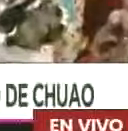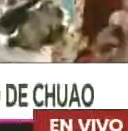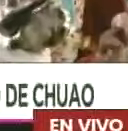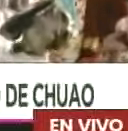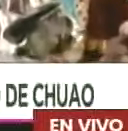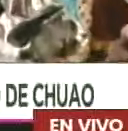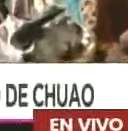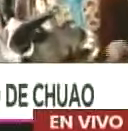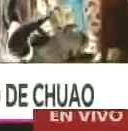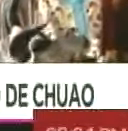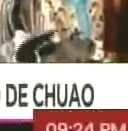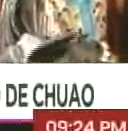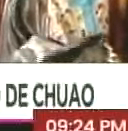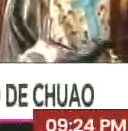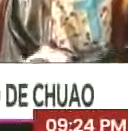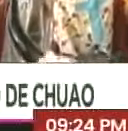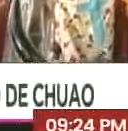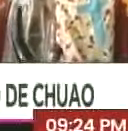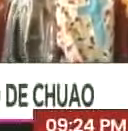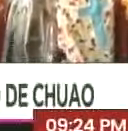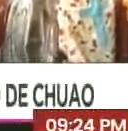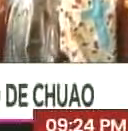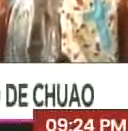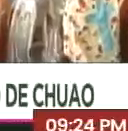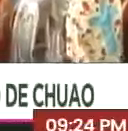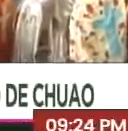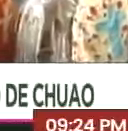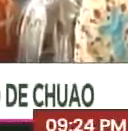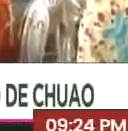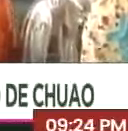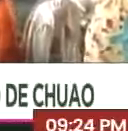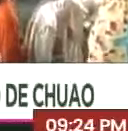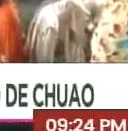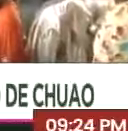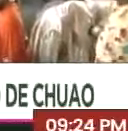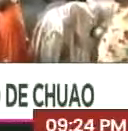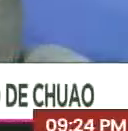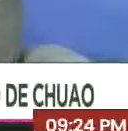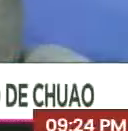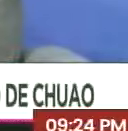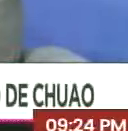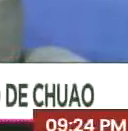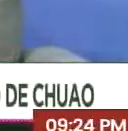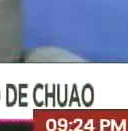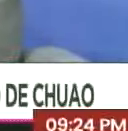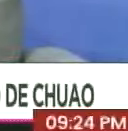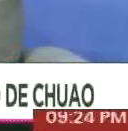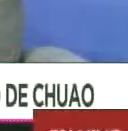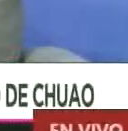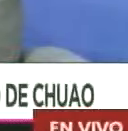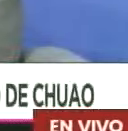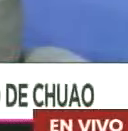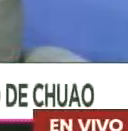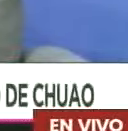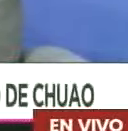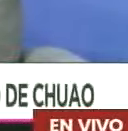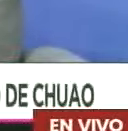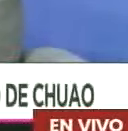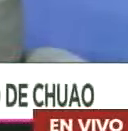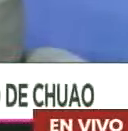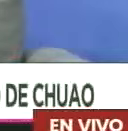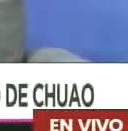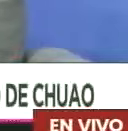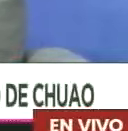A raíz de la penetración o digamos de la unión de los diablos danzantes de Venezuela, presidente, se ha hecho